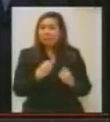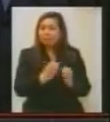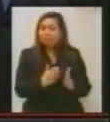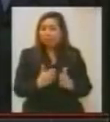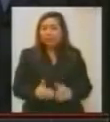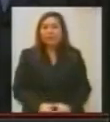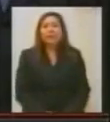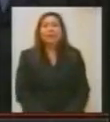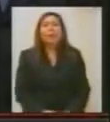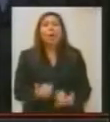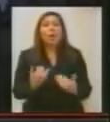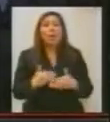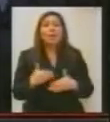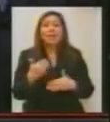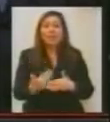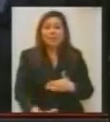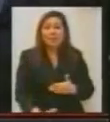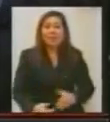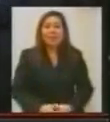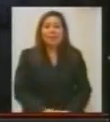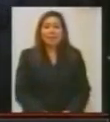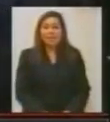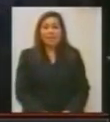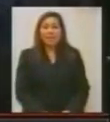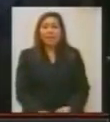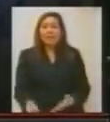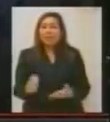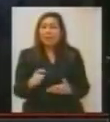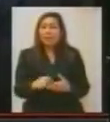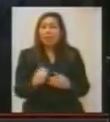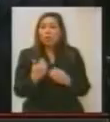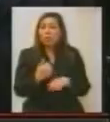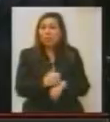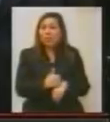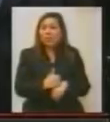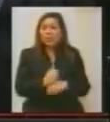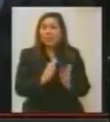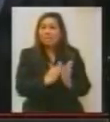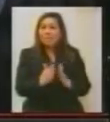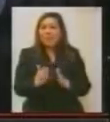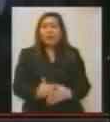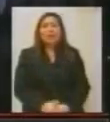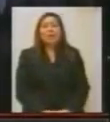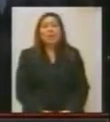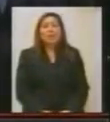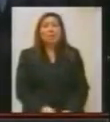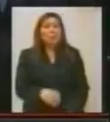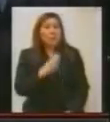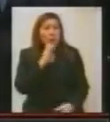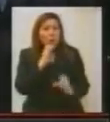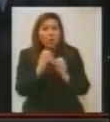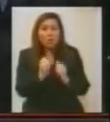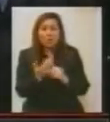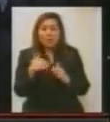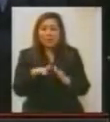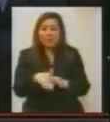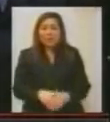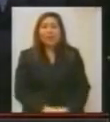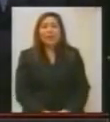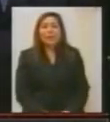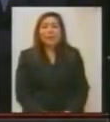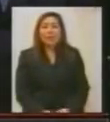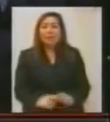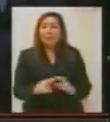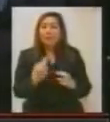disciplina de ahora en adelante con esta gestión que usted está encabezando como vocero. En ese marco de disciplina, ¿usted no ha conversado internamente con